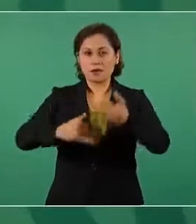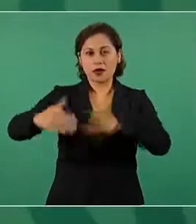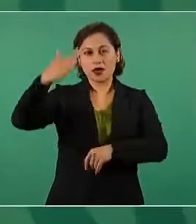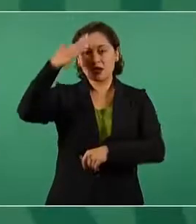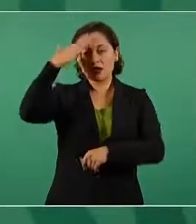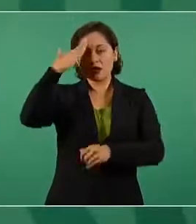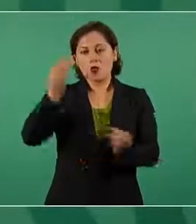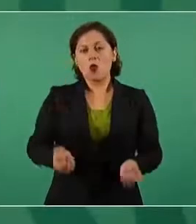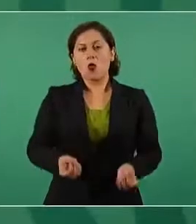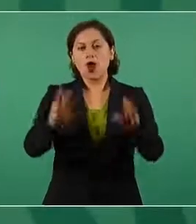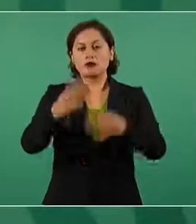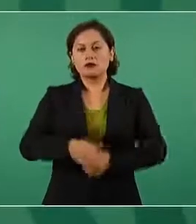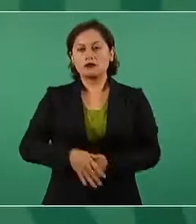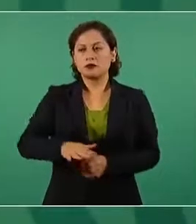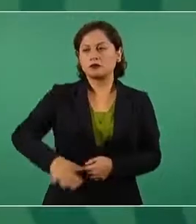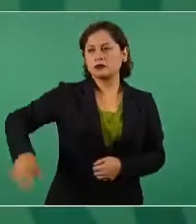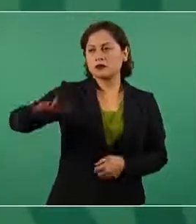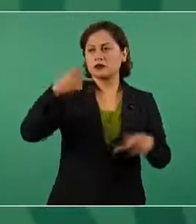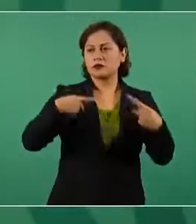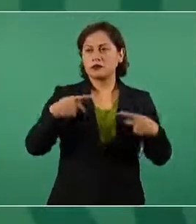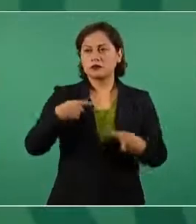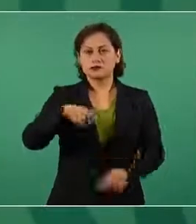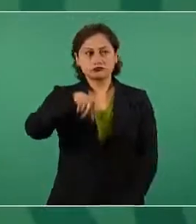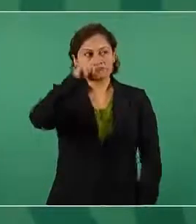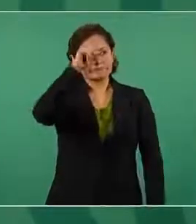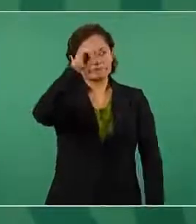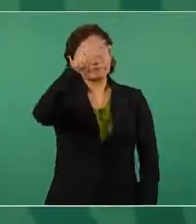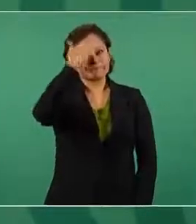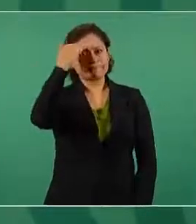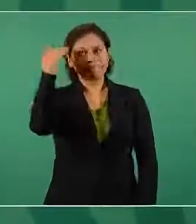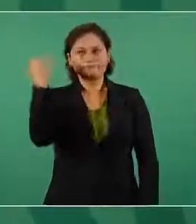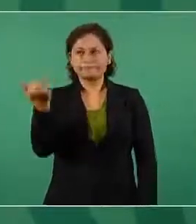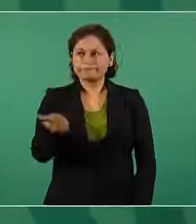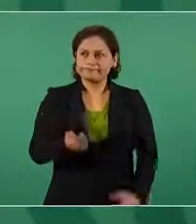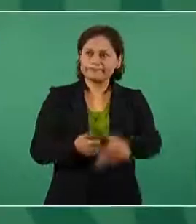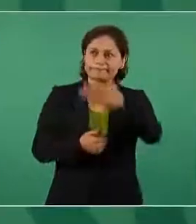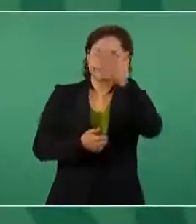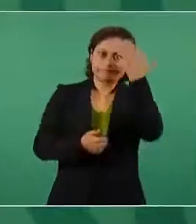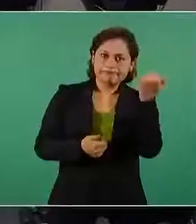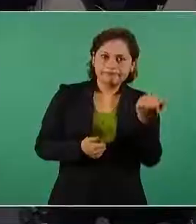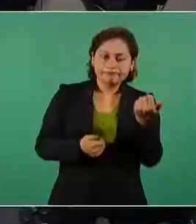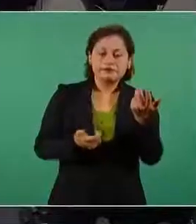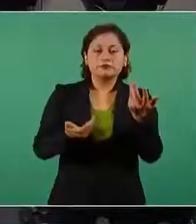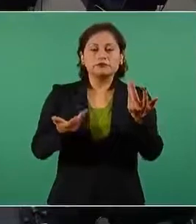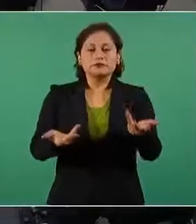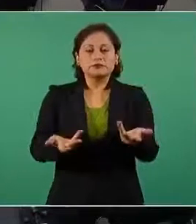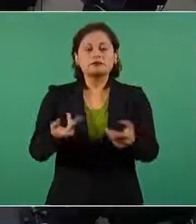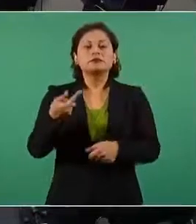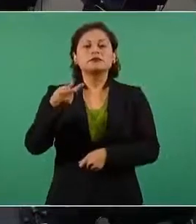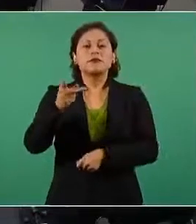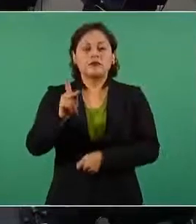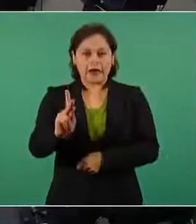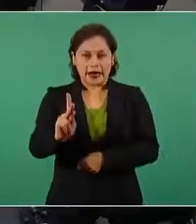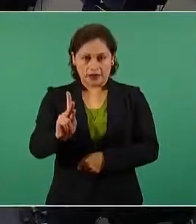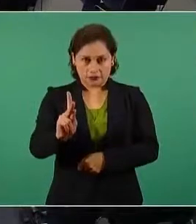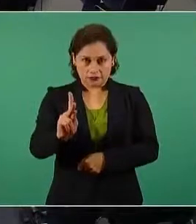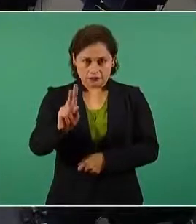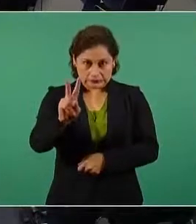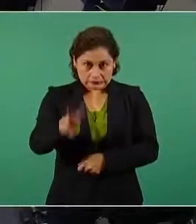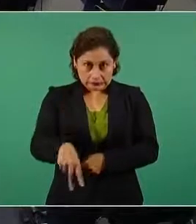pues no se sabía, pero se sabía menos si se les preguntaba,